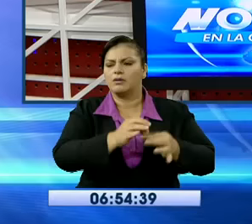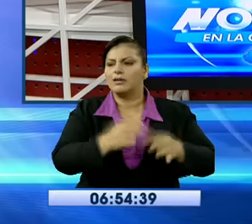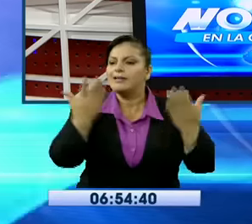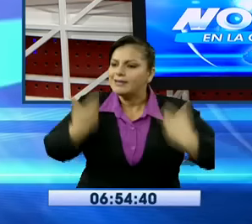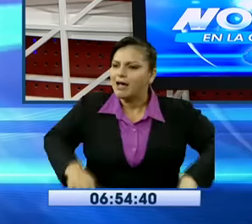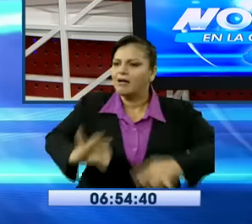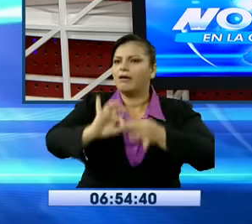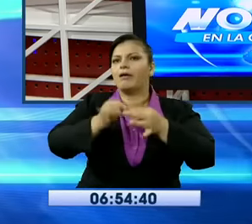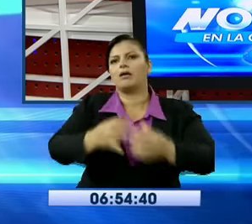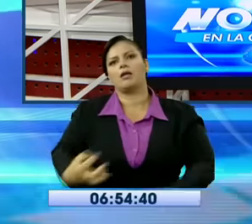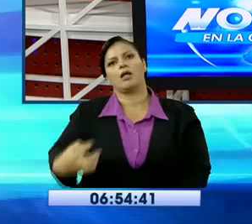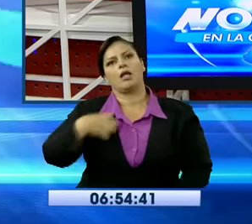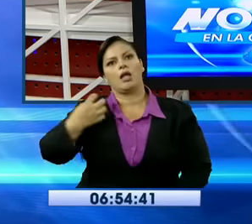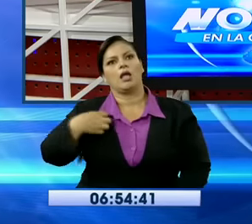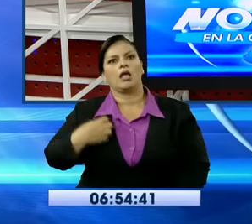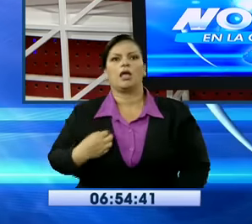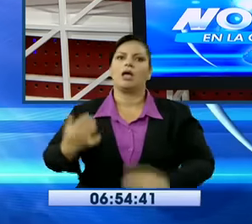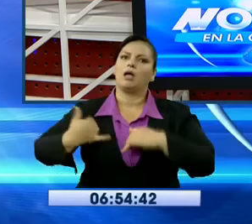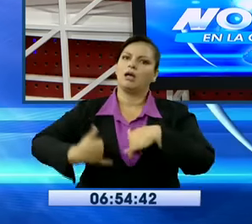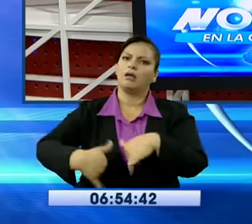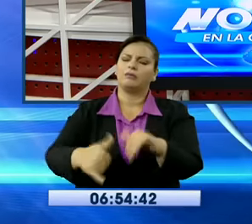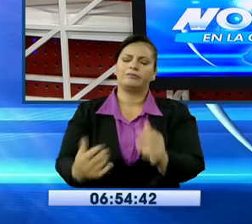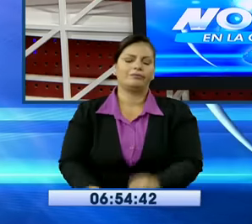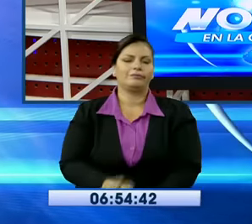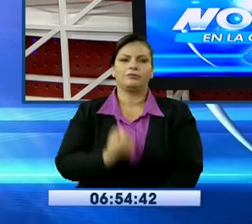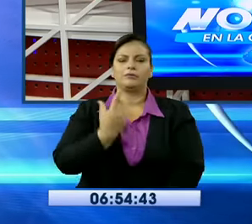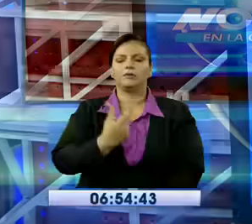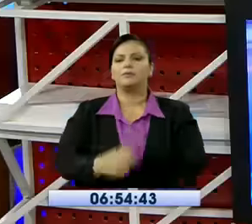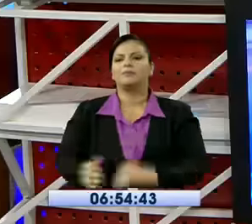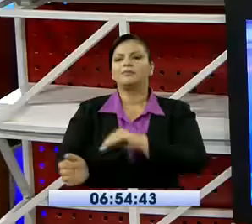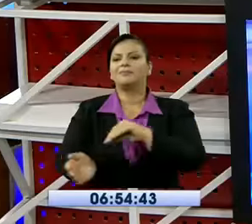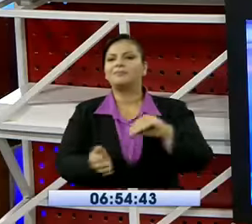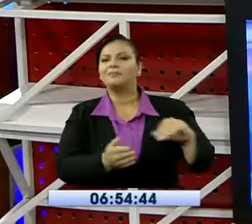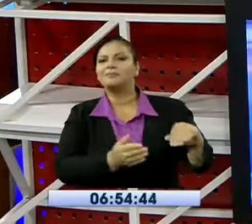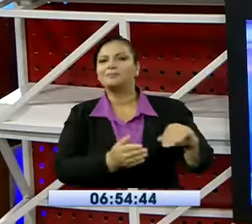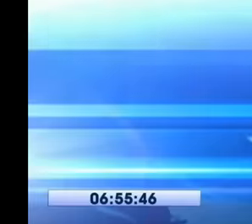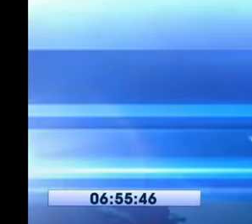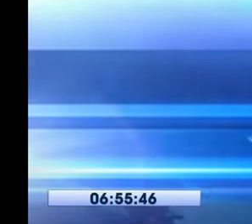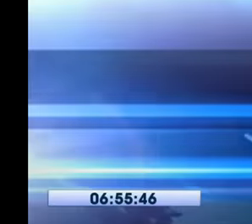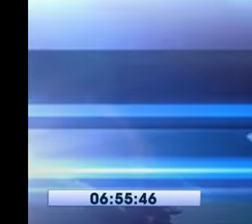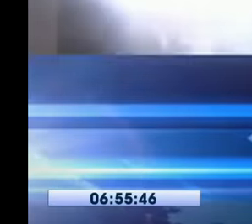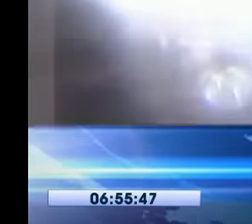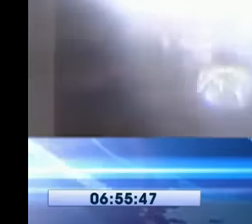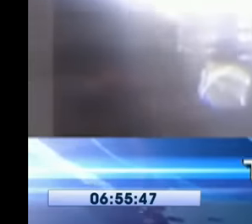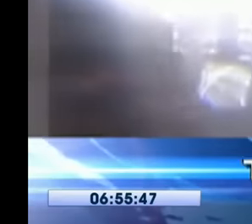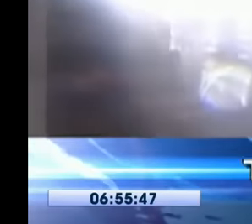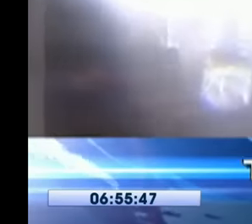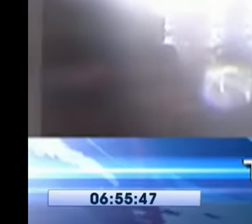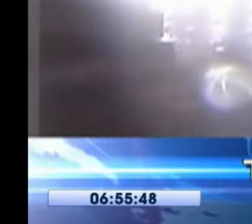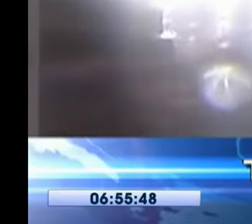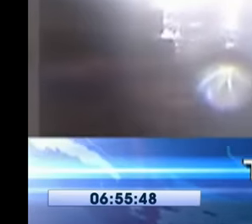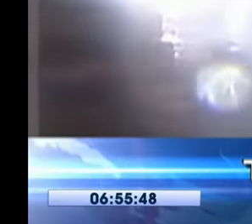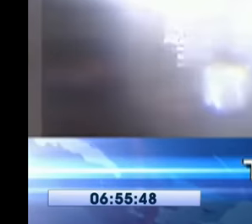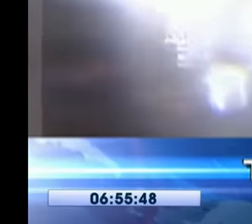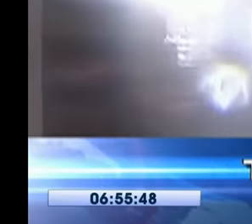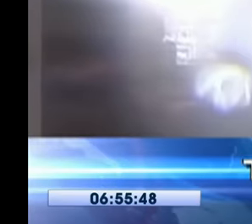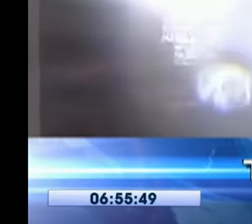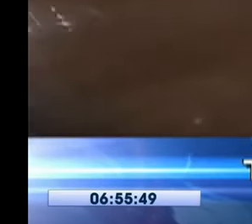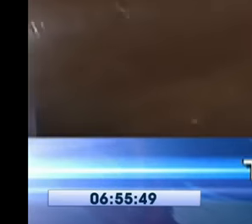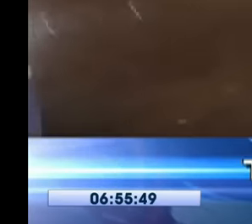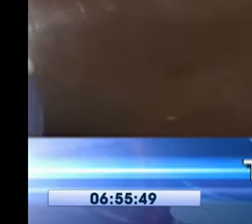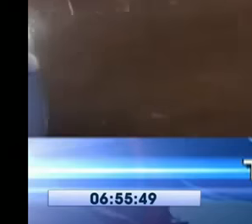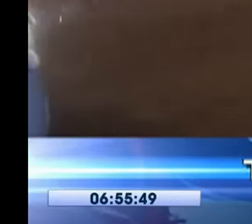Los vamos. ¿Ya? Ya. Ok. Los invitamos entonces a... Ahora, gracias, Jorge. Gracias. Más adelante, la